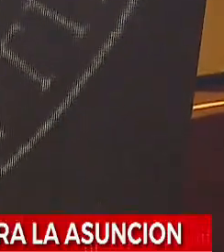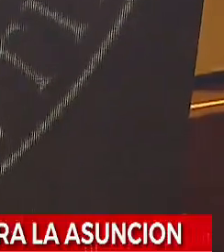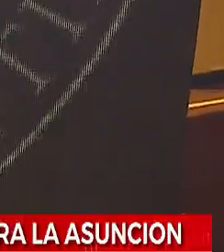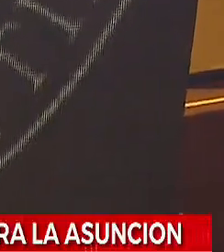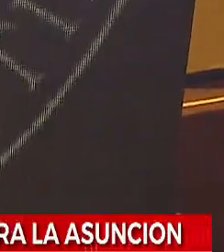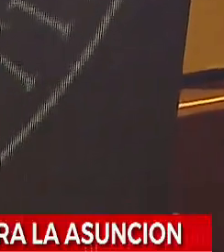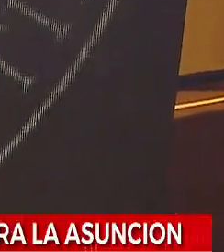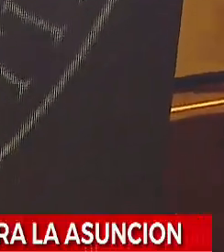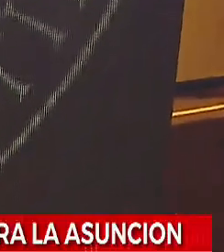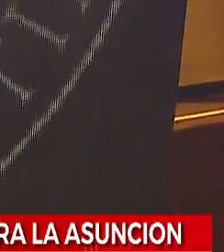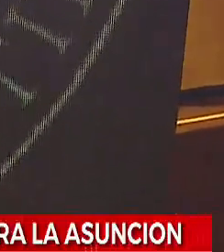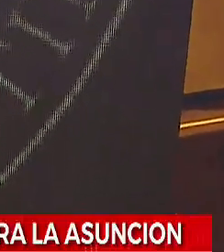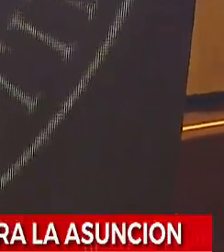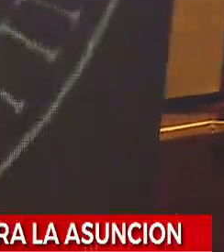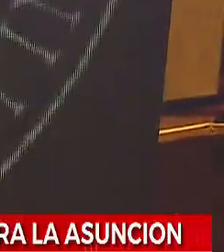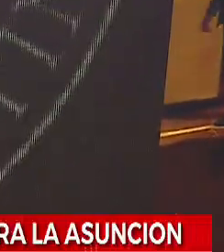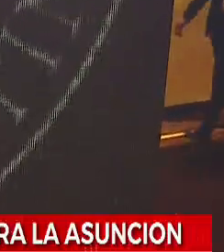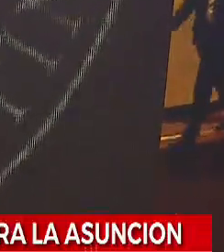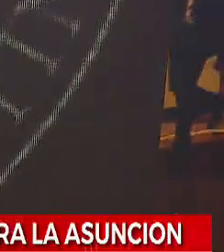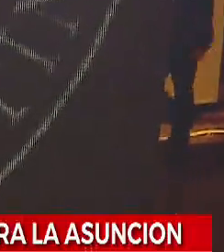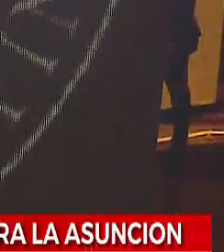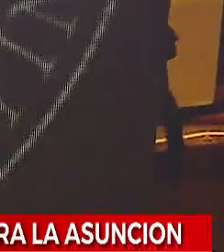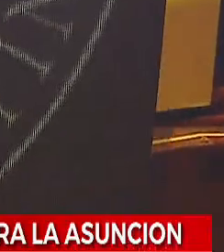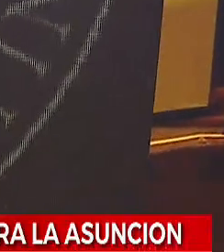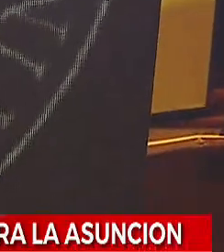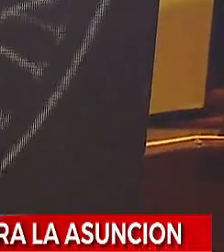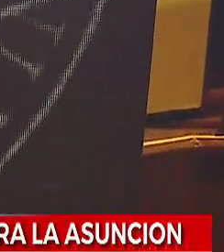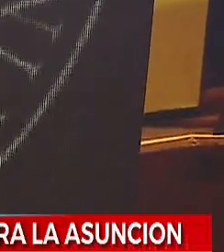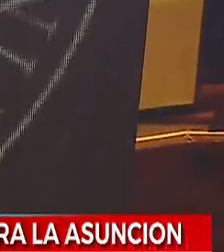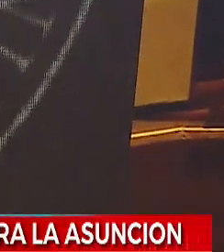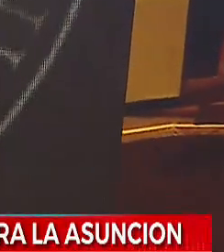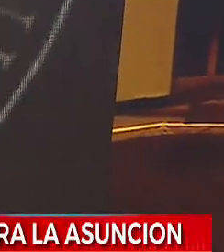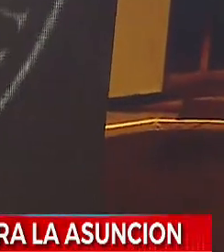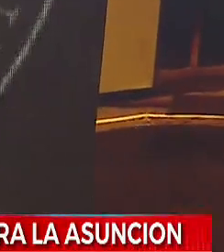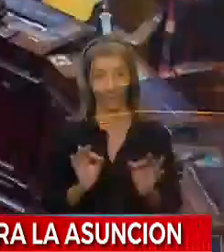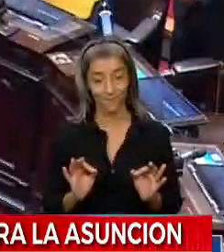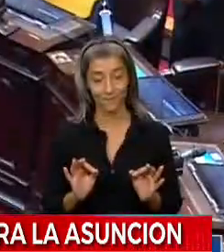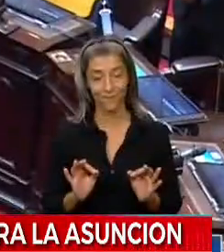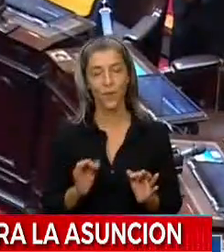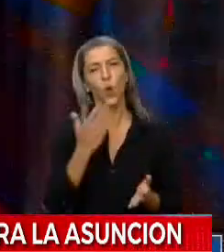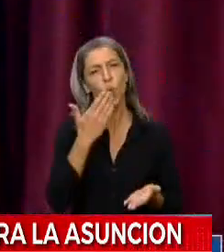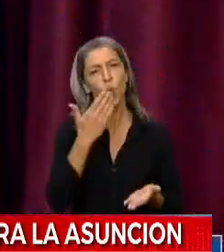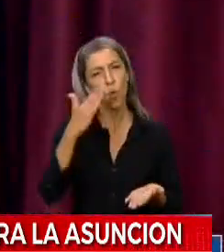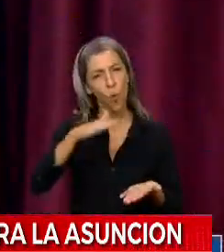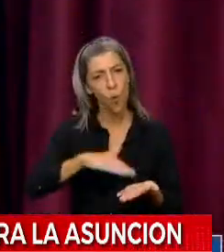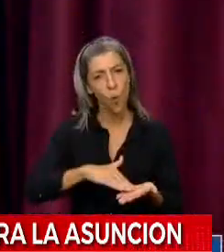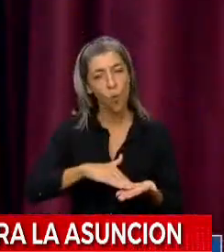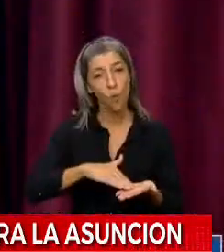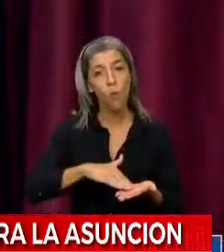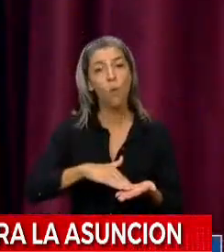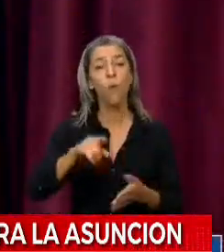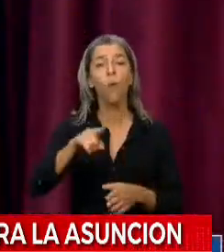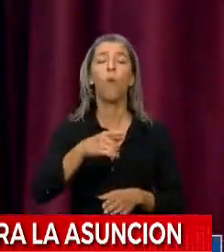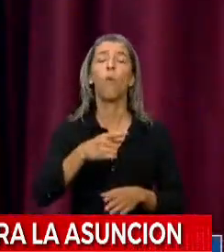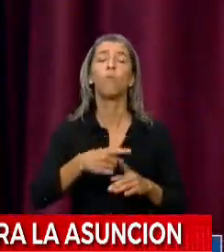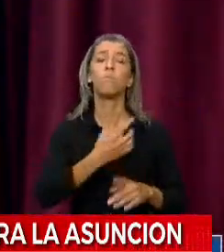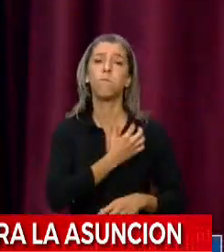3 diputados del kirchnerismo juraban hoy a la mañana. Dale. ¿Juráis por la